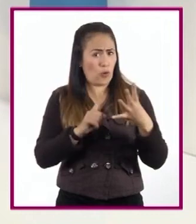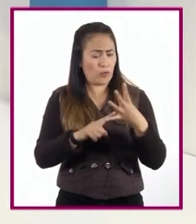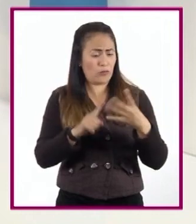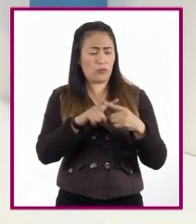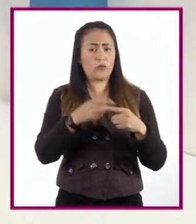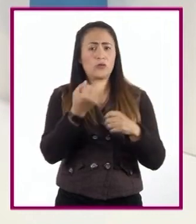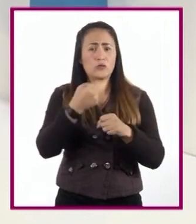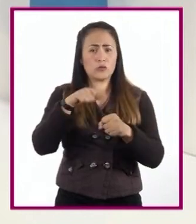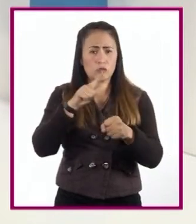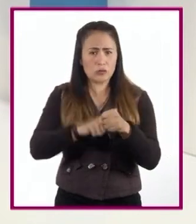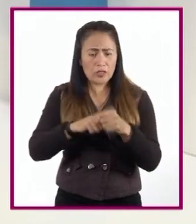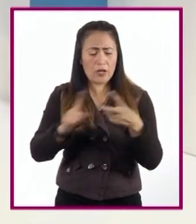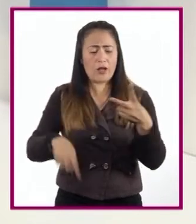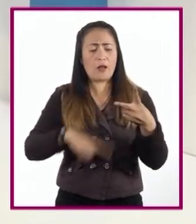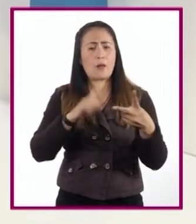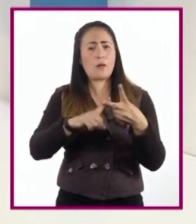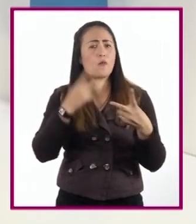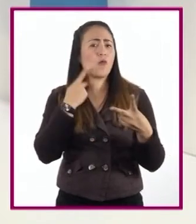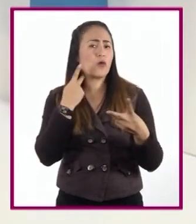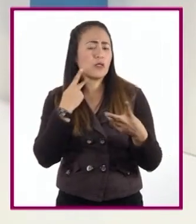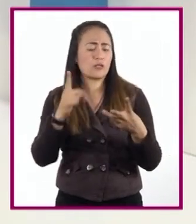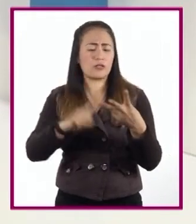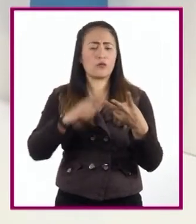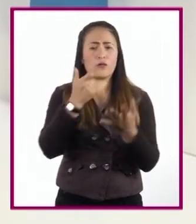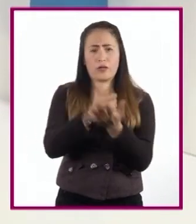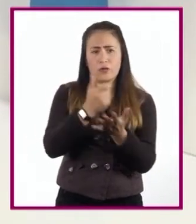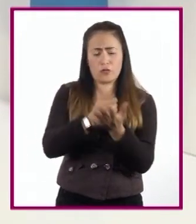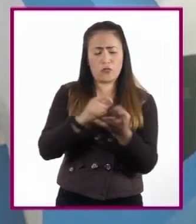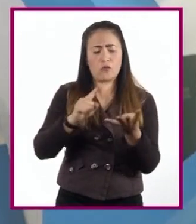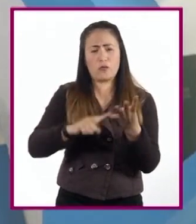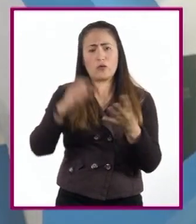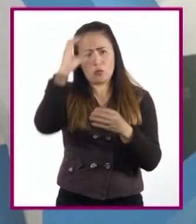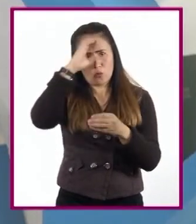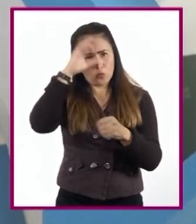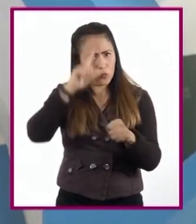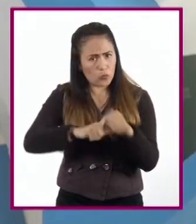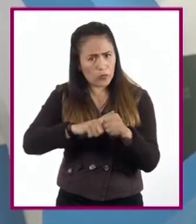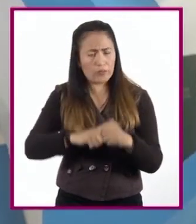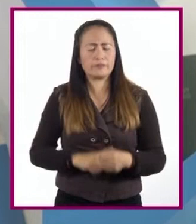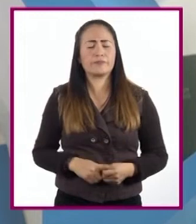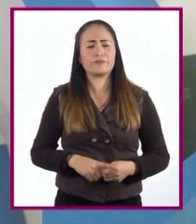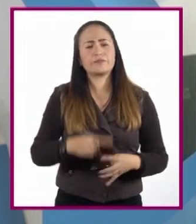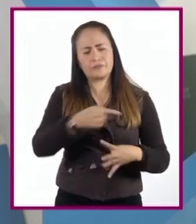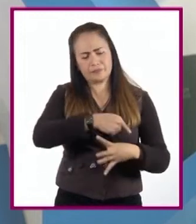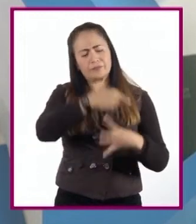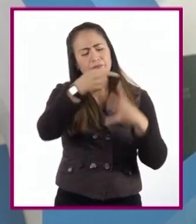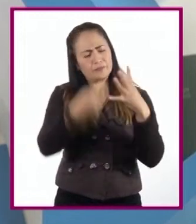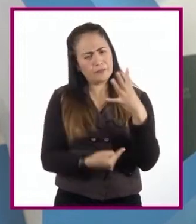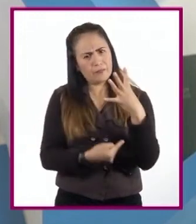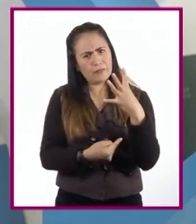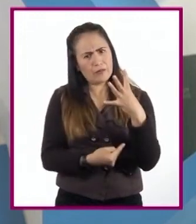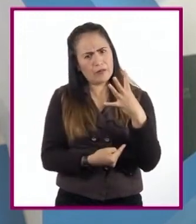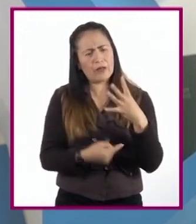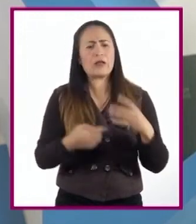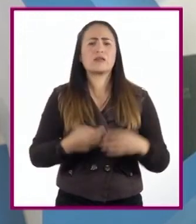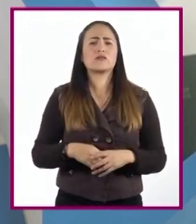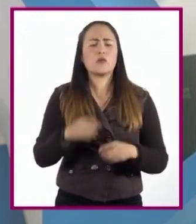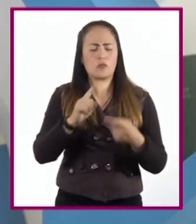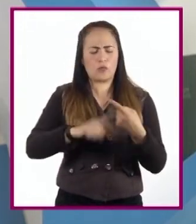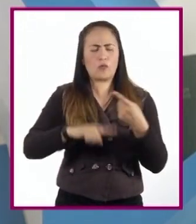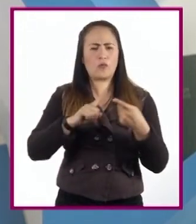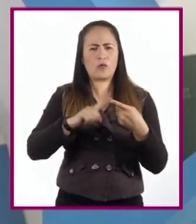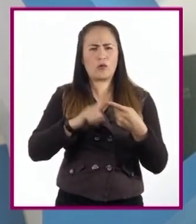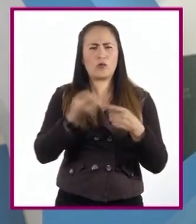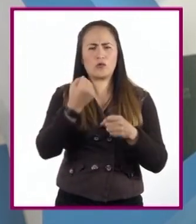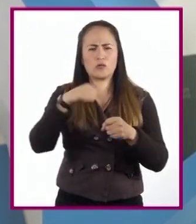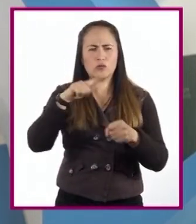social, el político, el económico y el cultural. De esta manera, si hablamos de los aspectos sociales, podemos